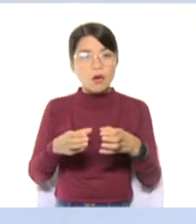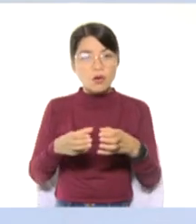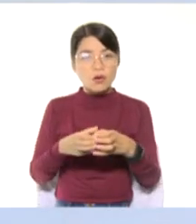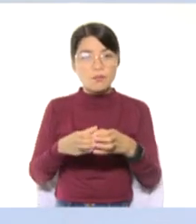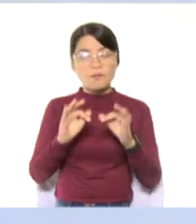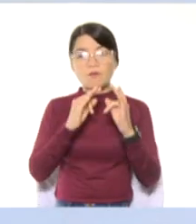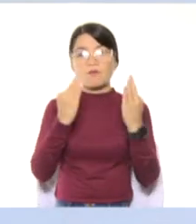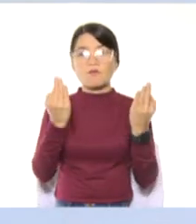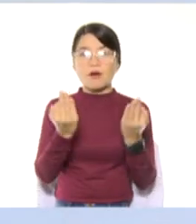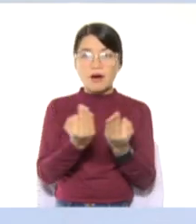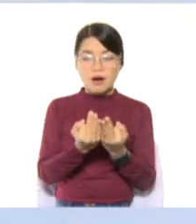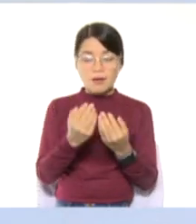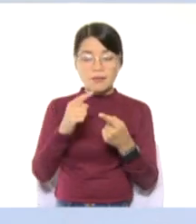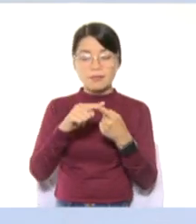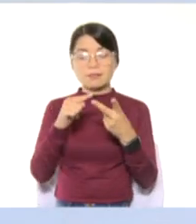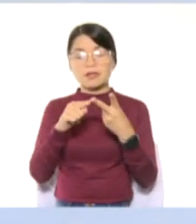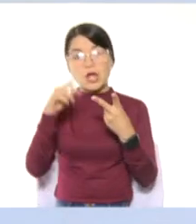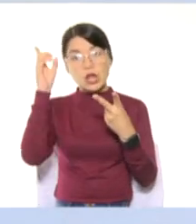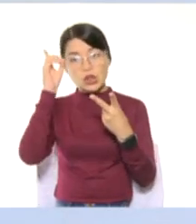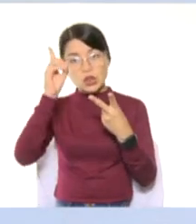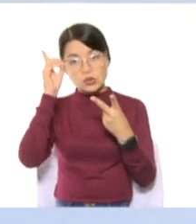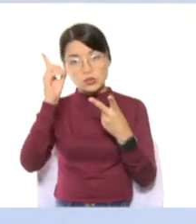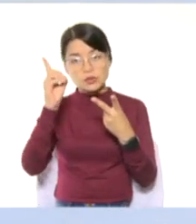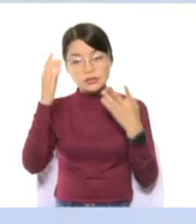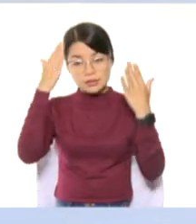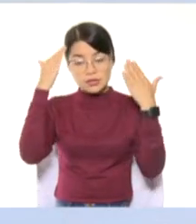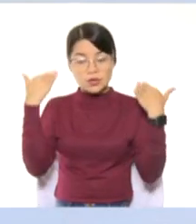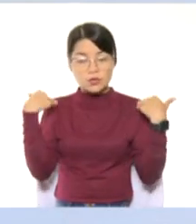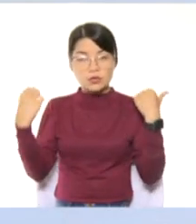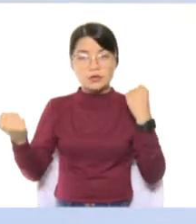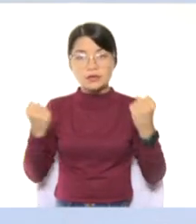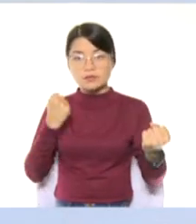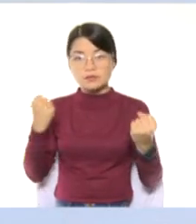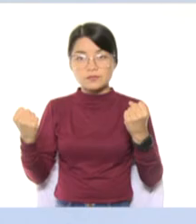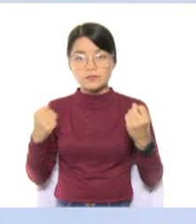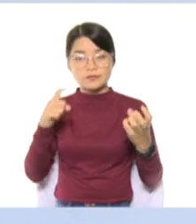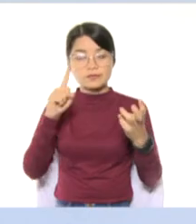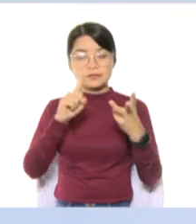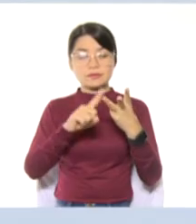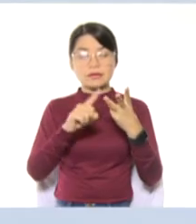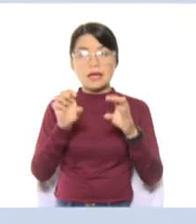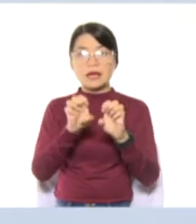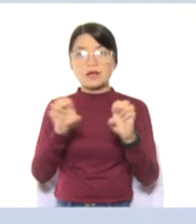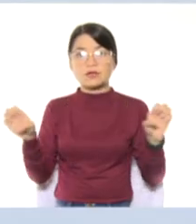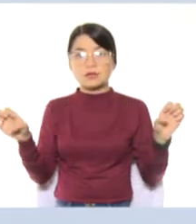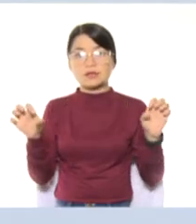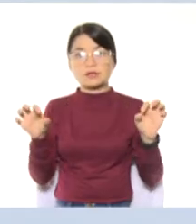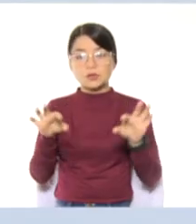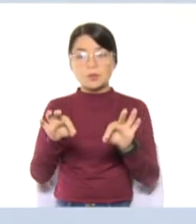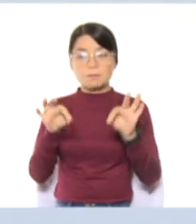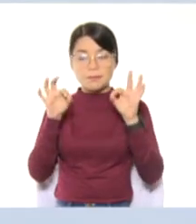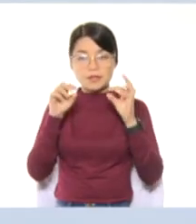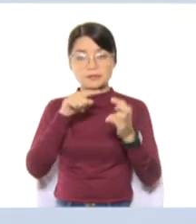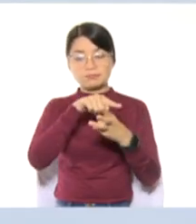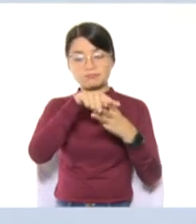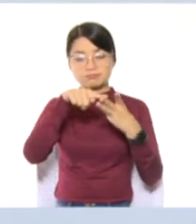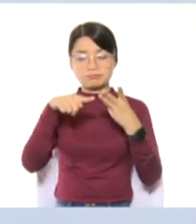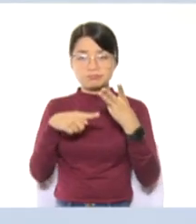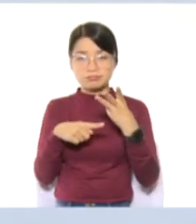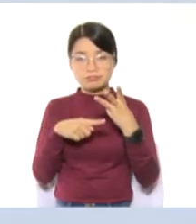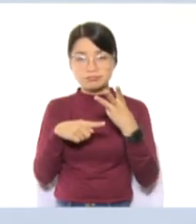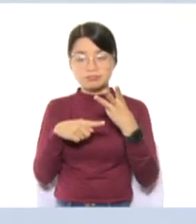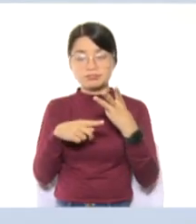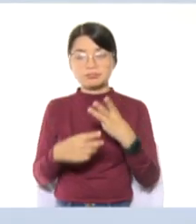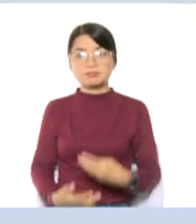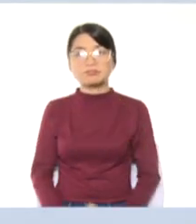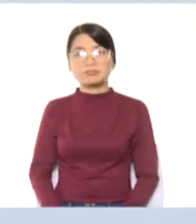docente del área de formación, si está acompañado de un servicio de la modalidad de educación especial, va a ser partícipe de esa toma de